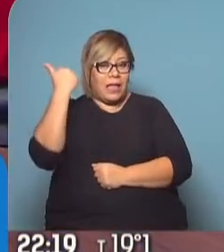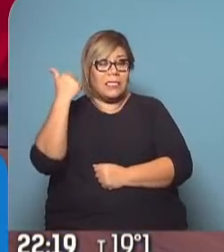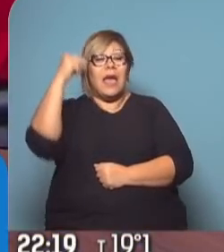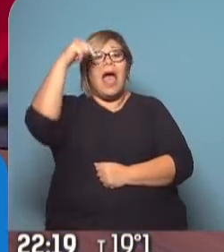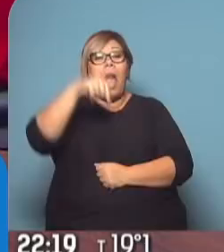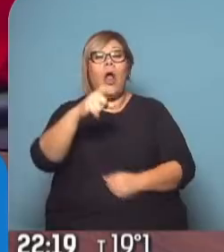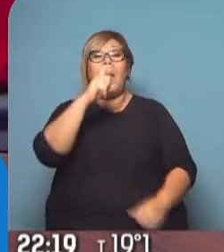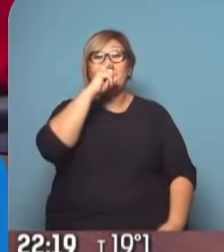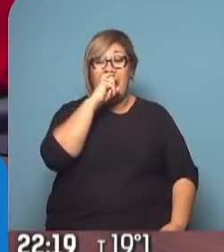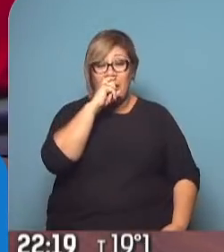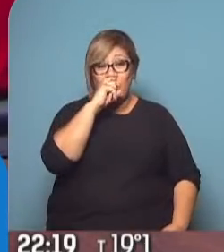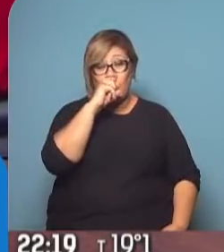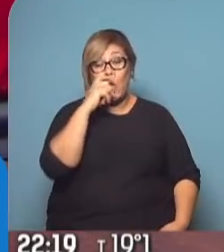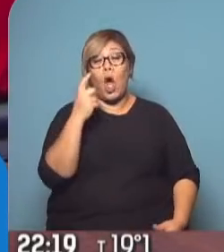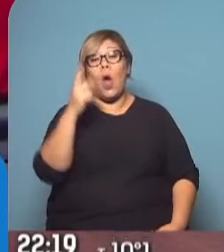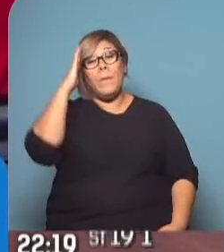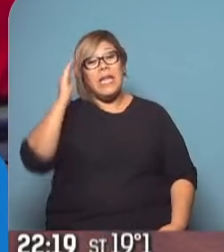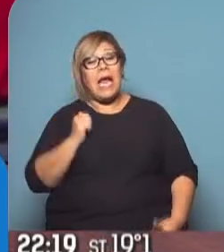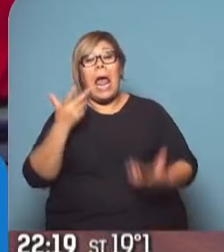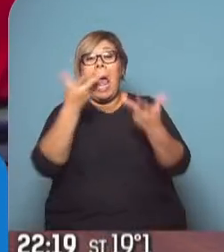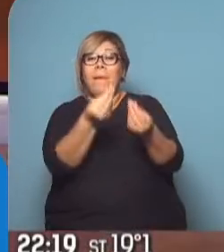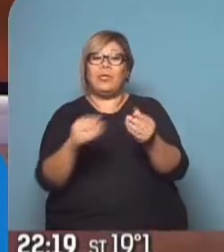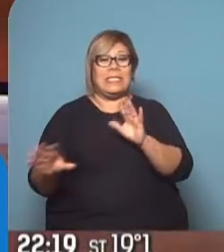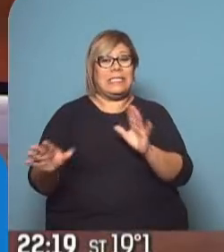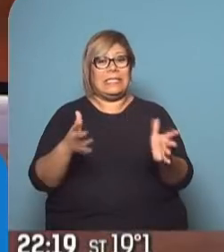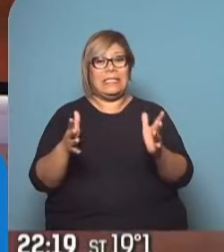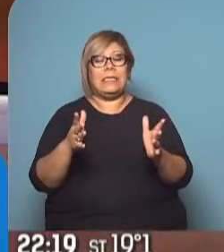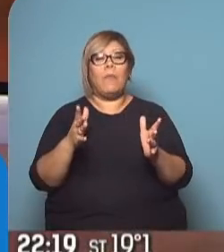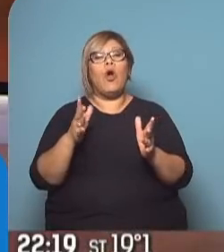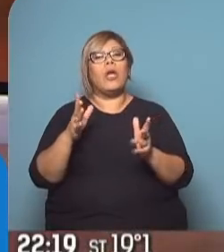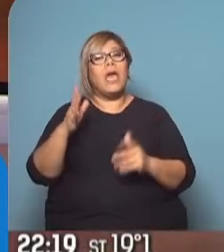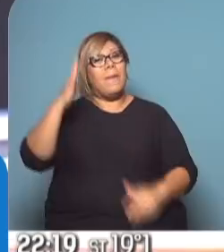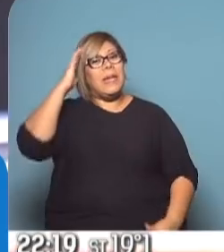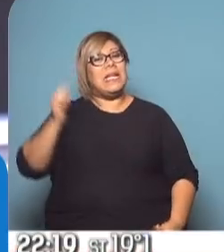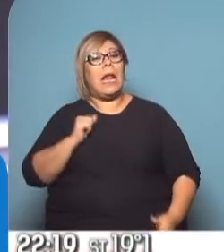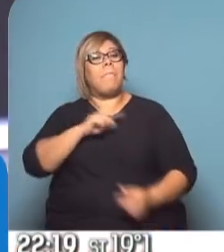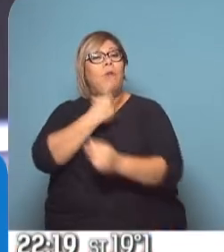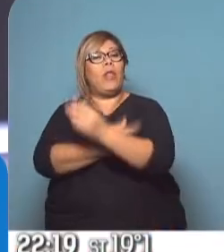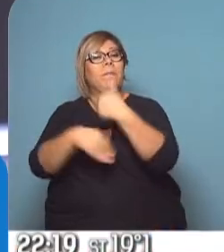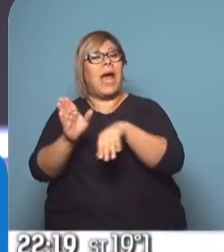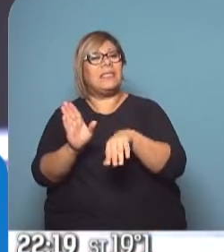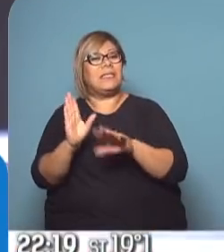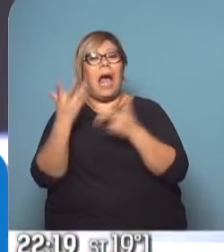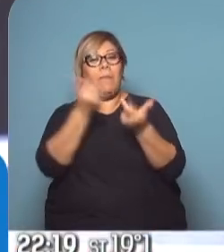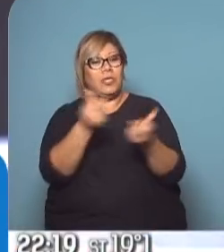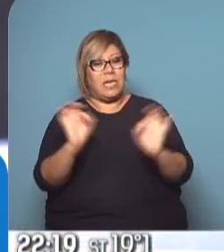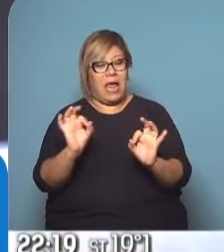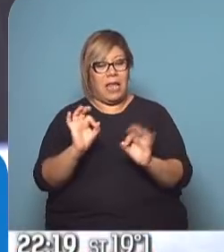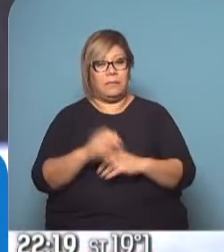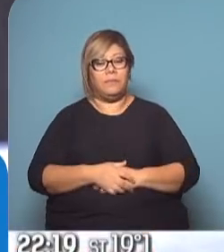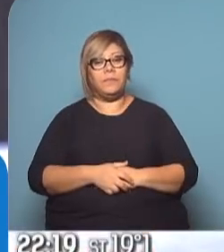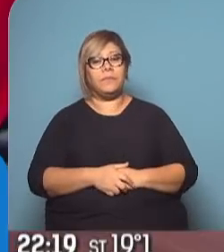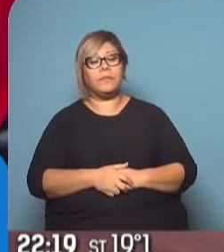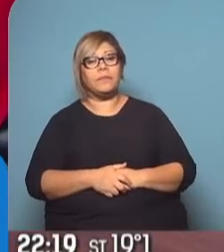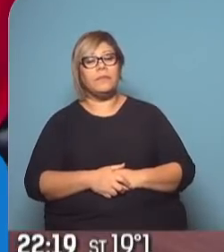¿Cómo interpretás los hechos de esta semana, Santiago, lo que sucede el 30 de abril, 1 de mayo? ¿Es un intento